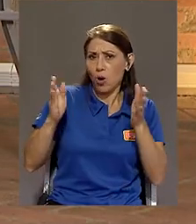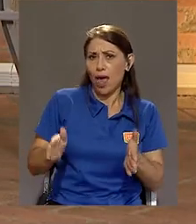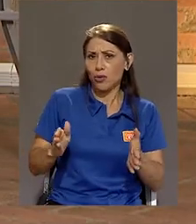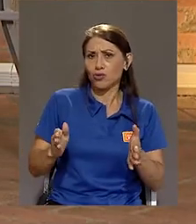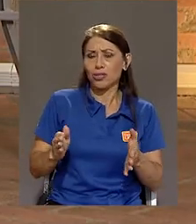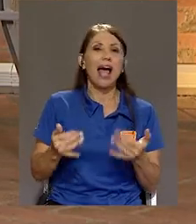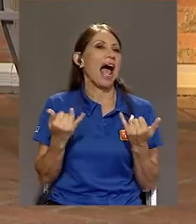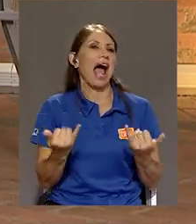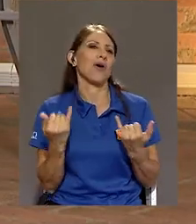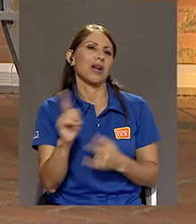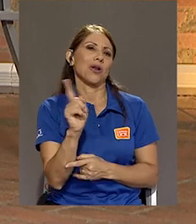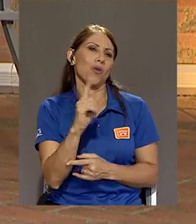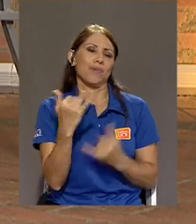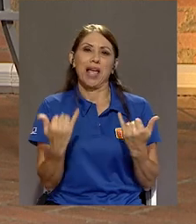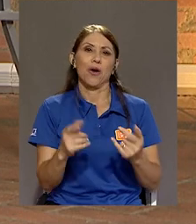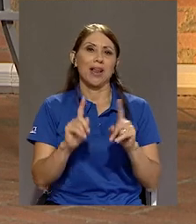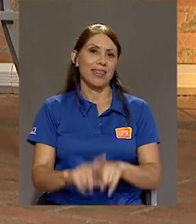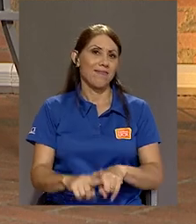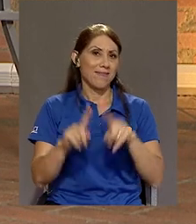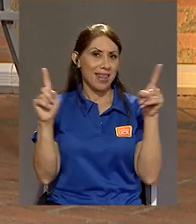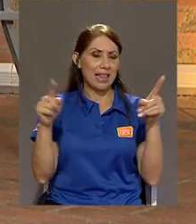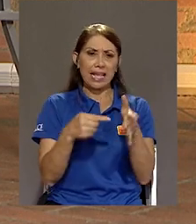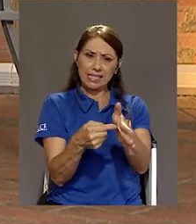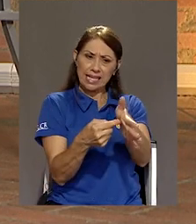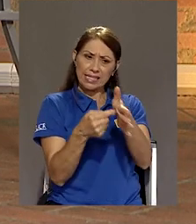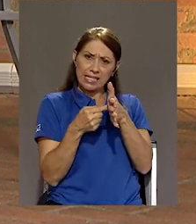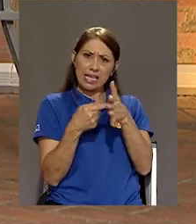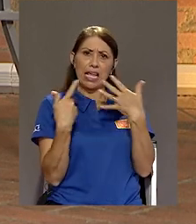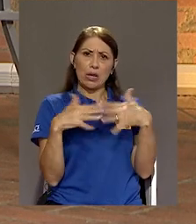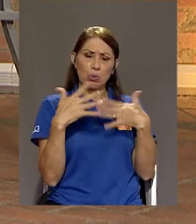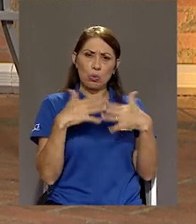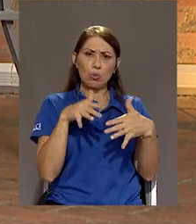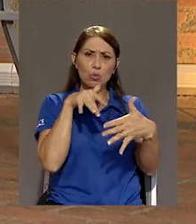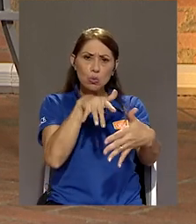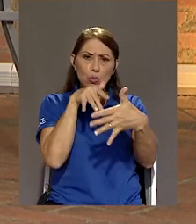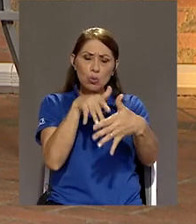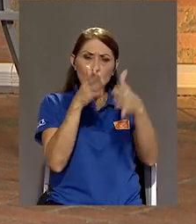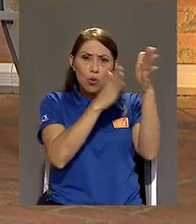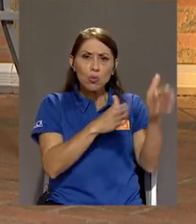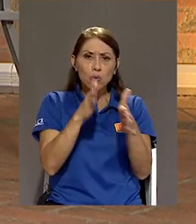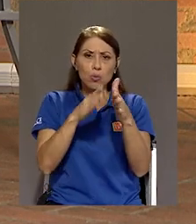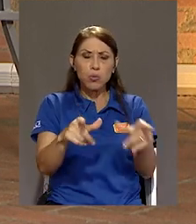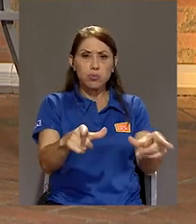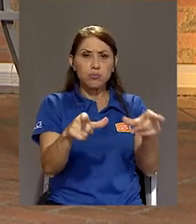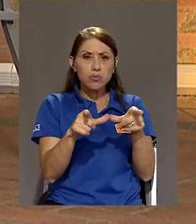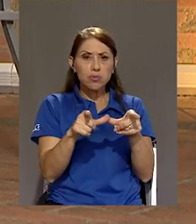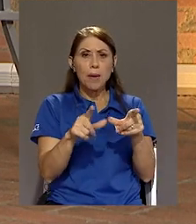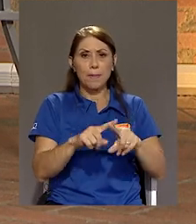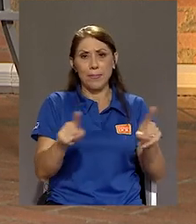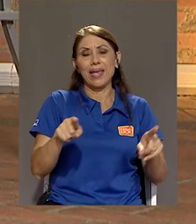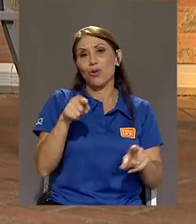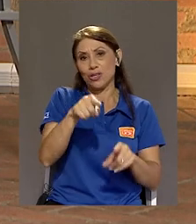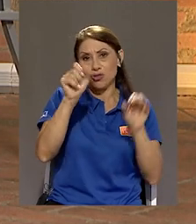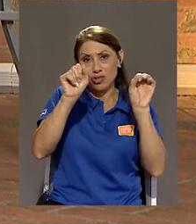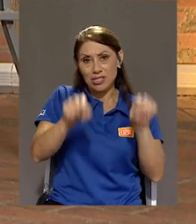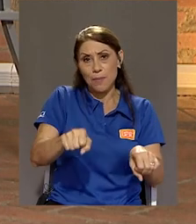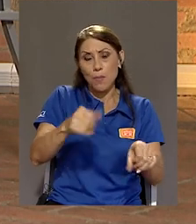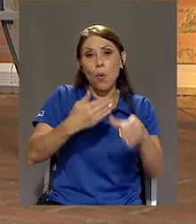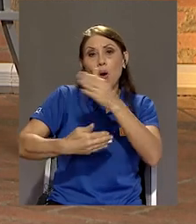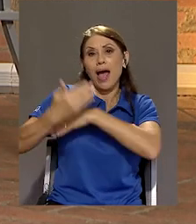ahora se exige una formación académica muy rigurosa para entrar ahí, pero de todas maneras eso era posible en aquella